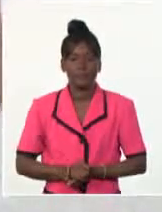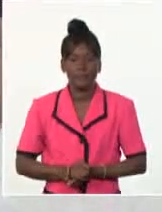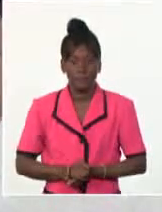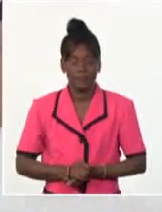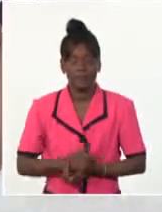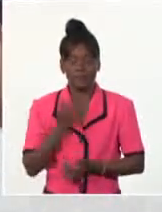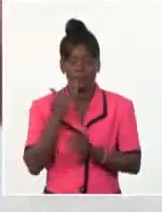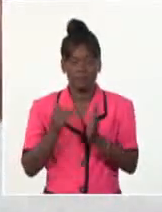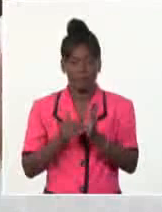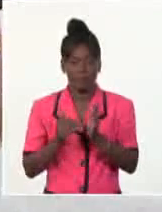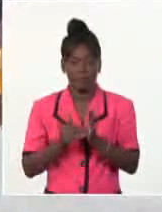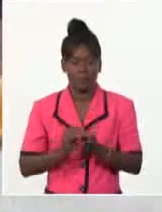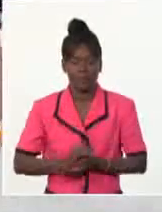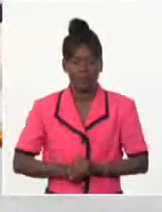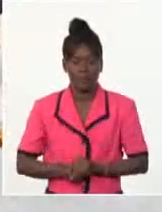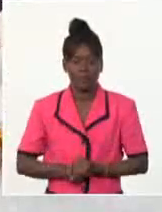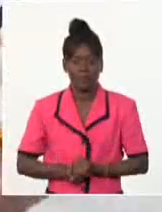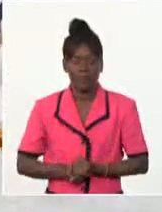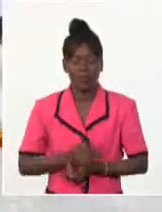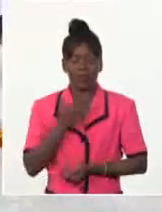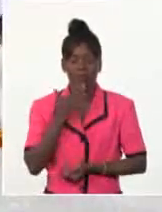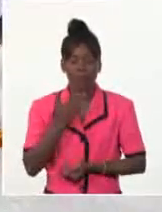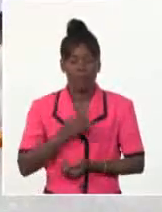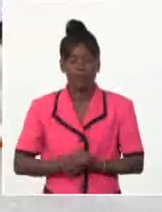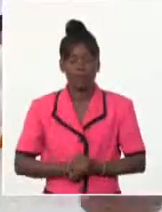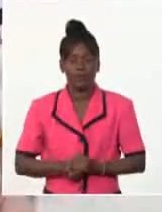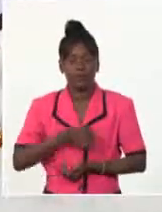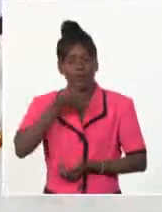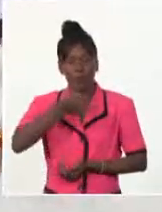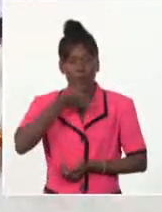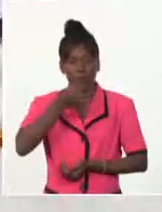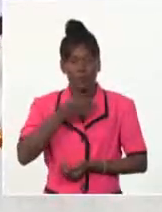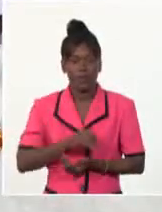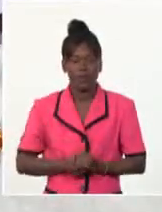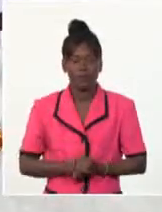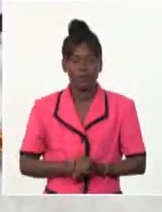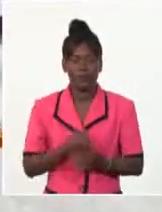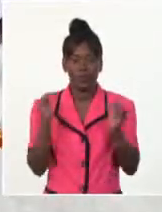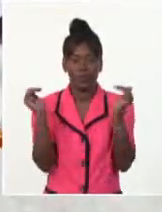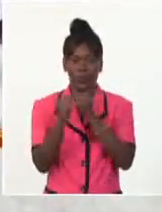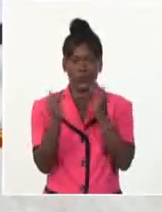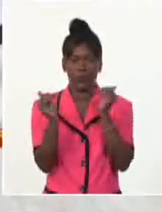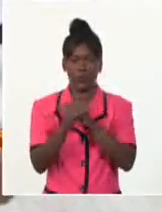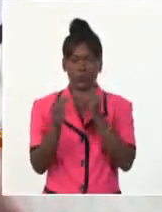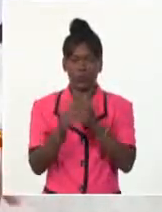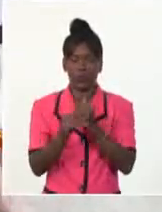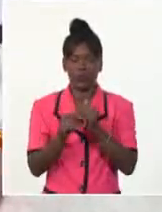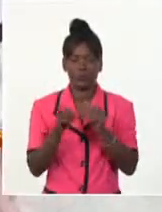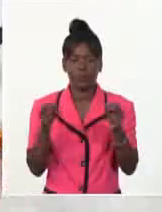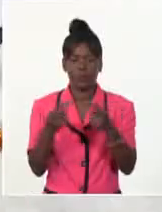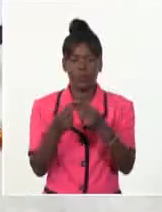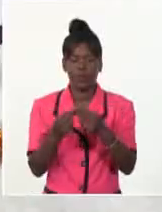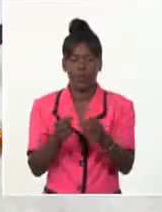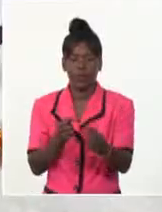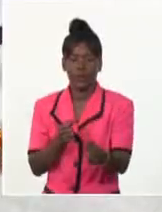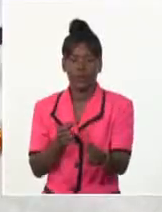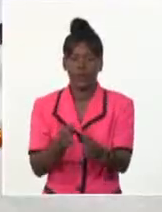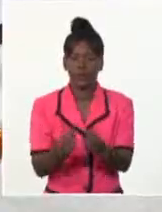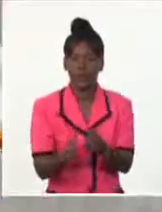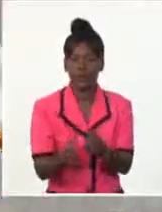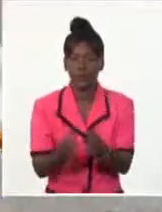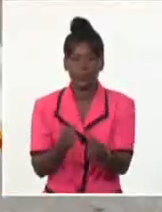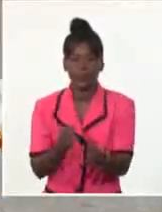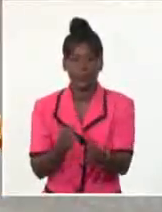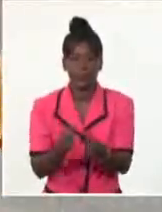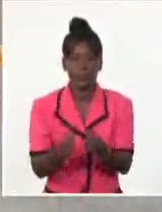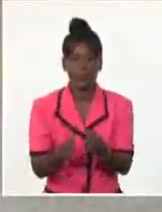Muy buenas tardes, Gotay. Un placer saludarte. Estamos en la carretera aún. Esta cuarta etapa sobre 198 kilómetros entre las ciudades